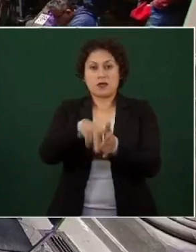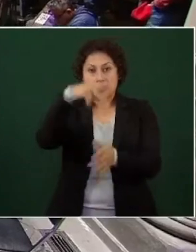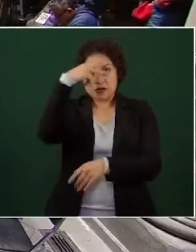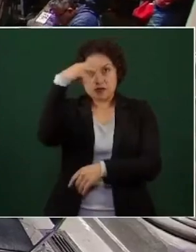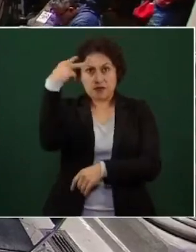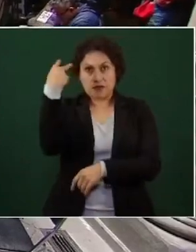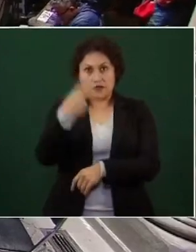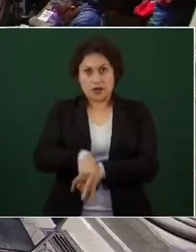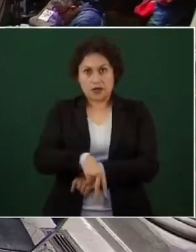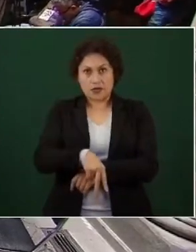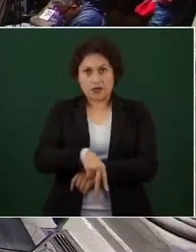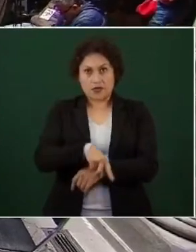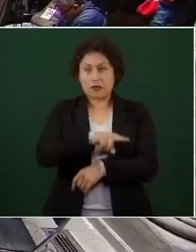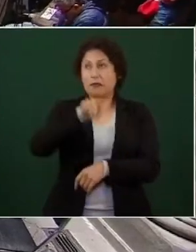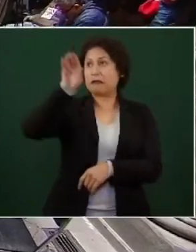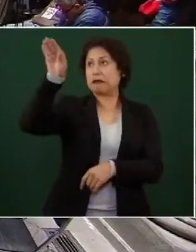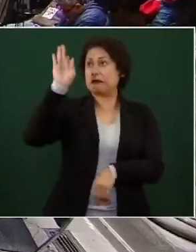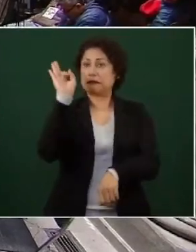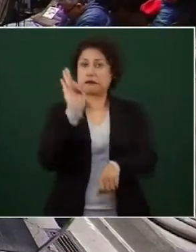No,